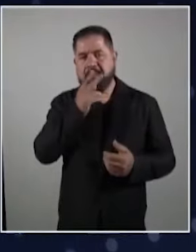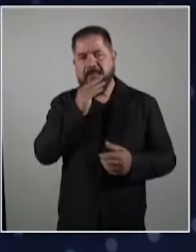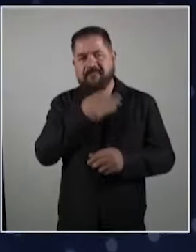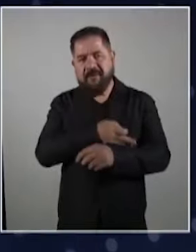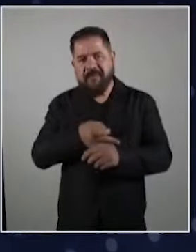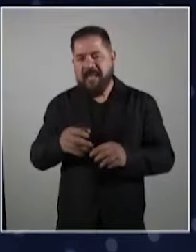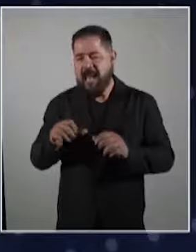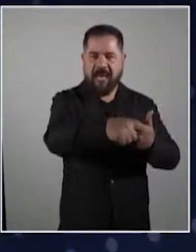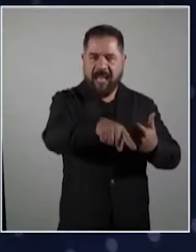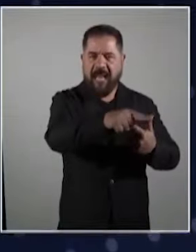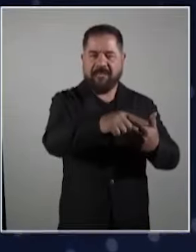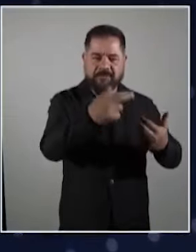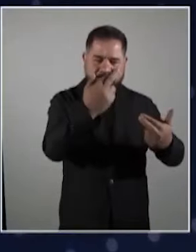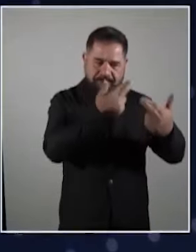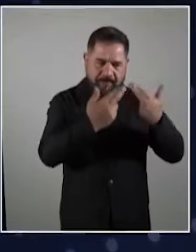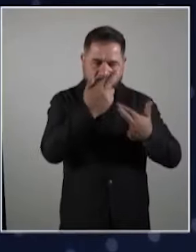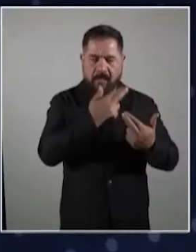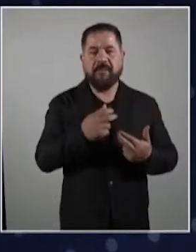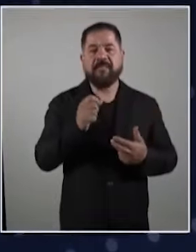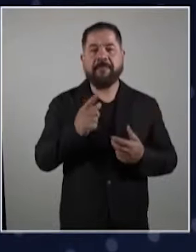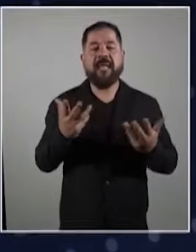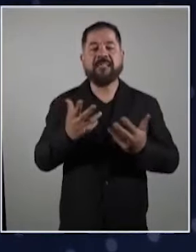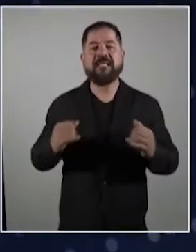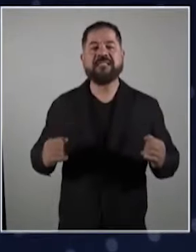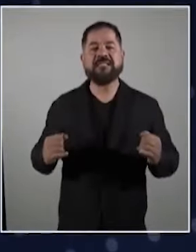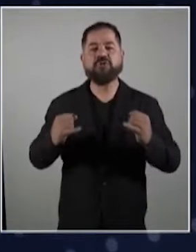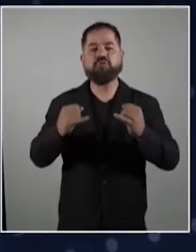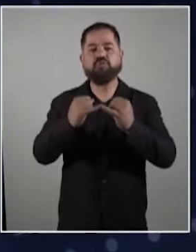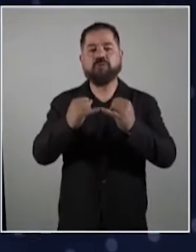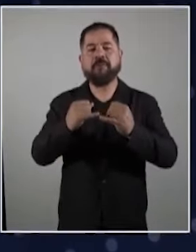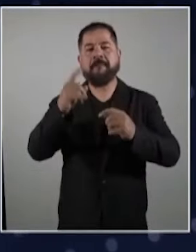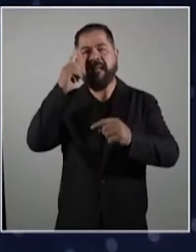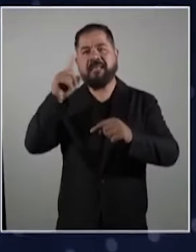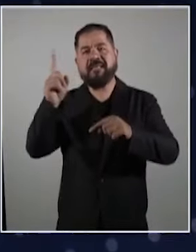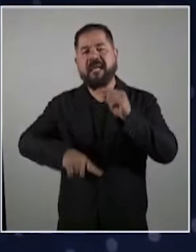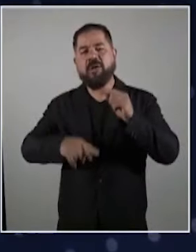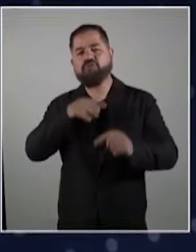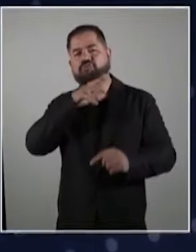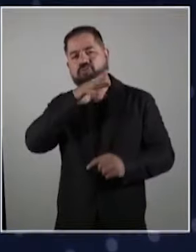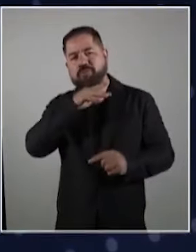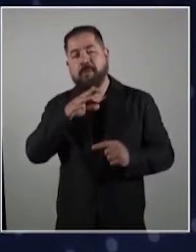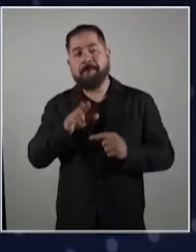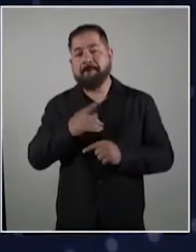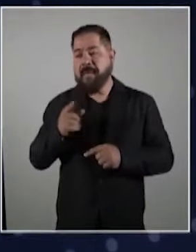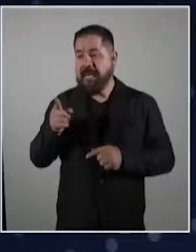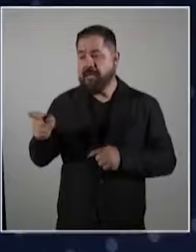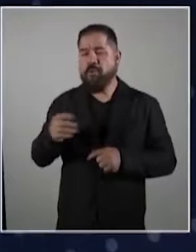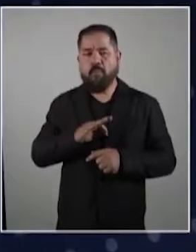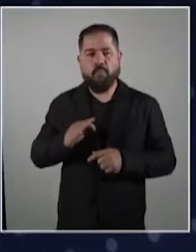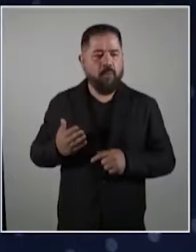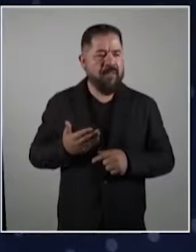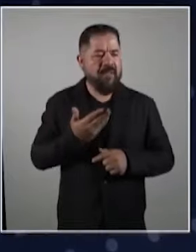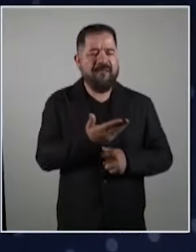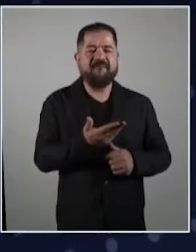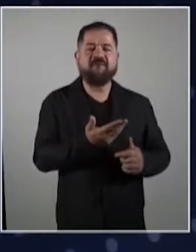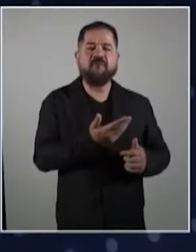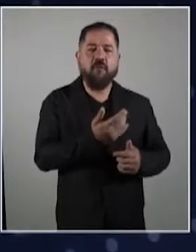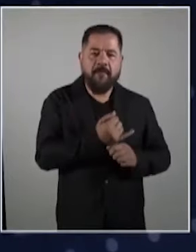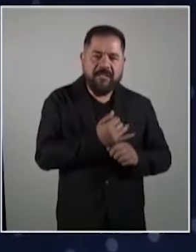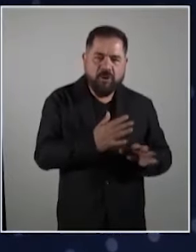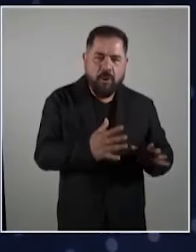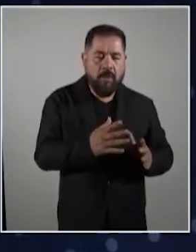asociaciones de alumnos también vamos a crear el instituto de combate a la corrupción con facultades para solicitar toda la información y